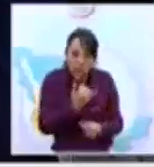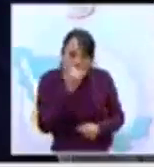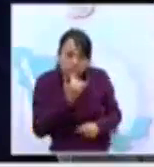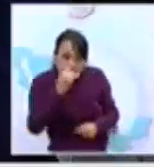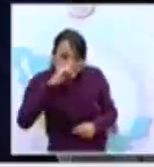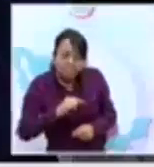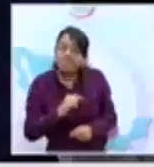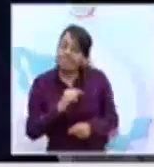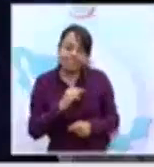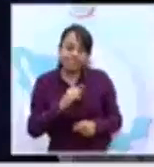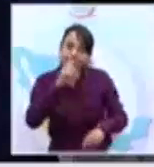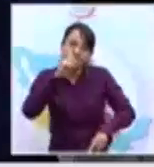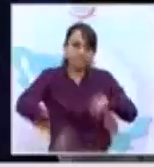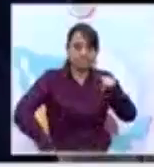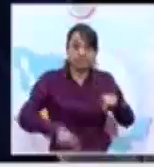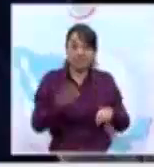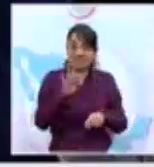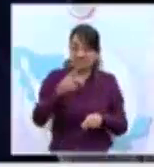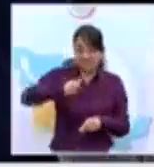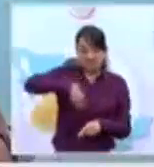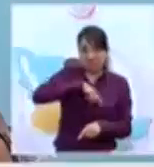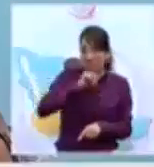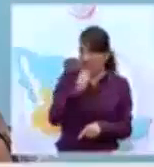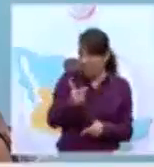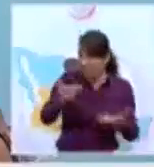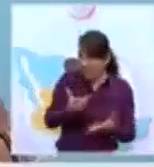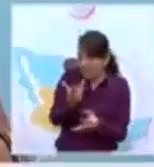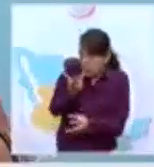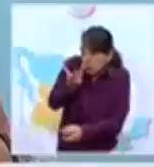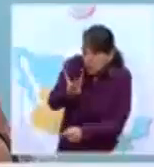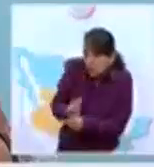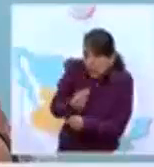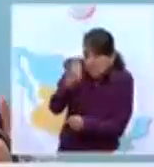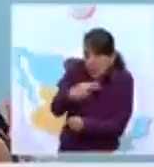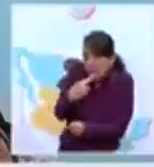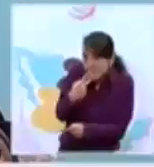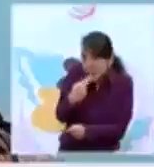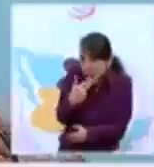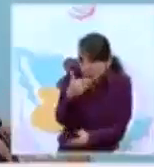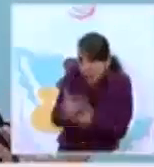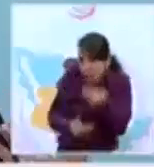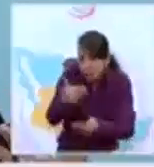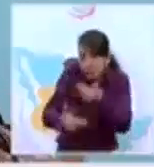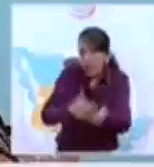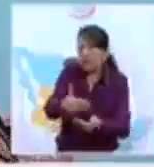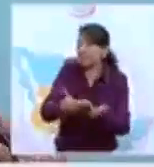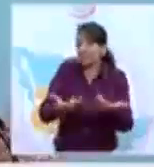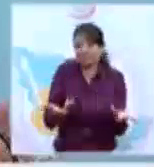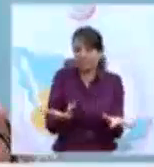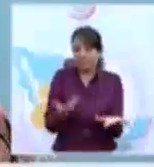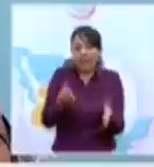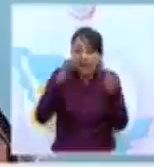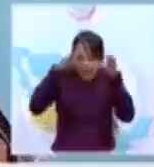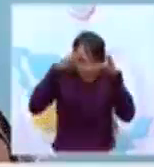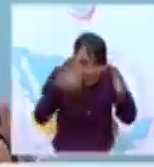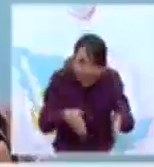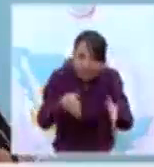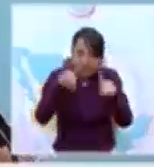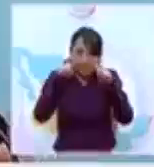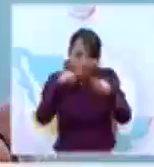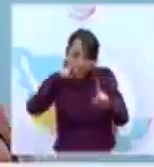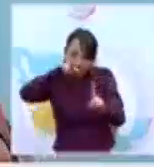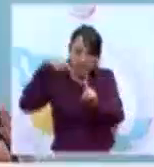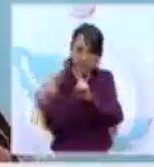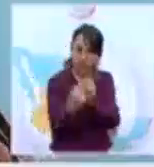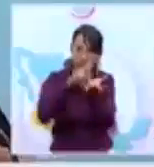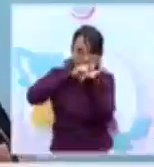mejora y de rendición de cuentas, ¿no? En un enfoque de derechos, como se ha comentado, de derechos